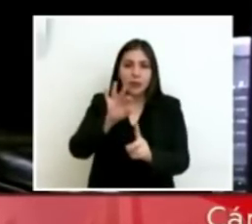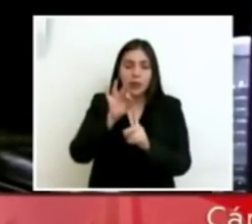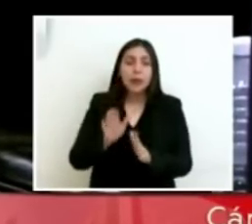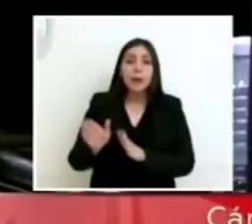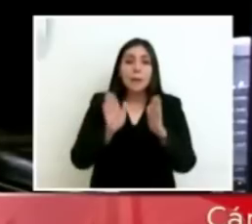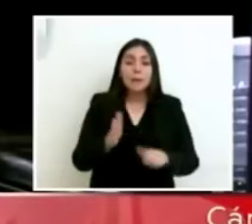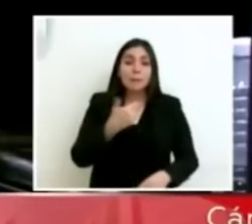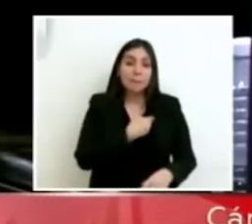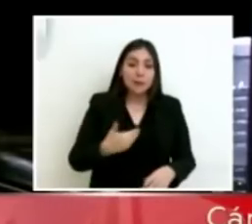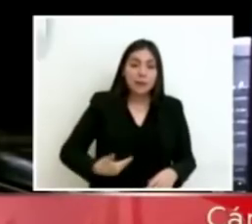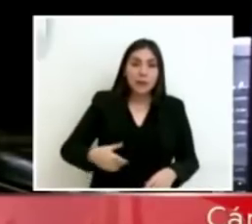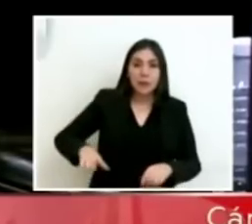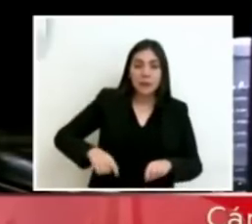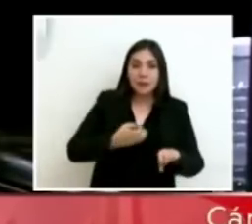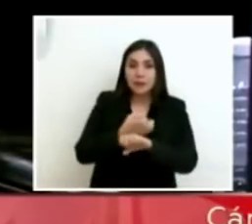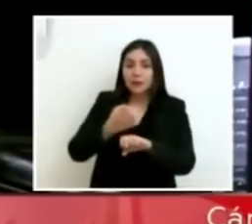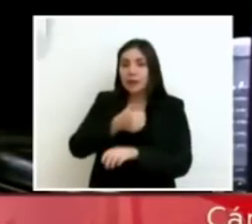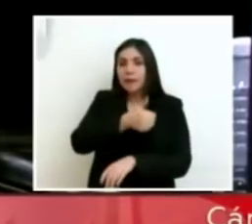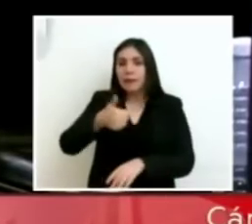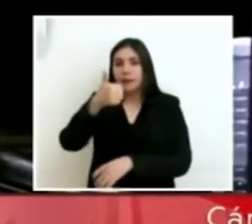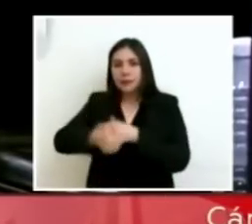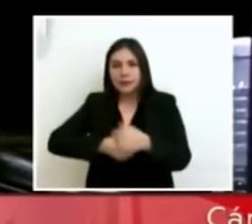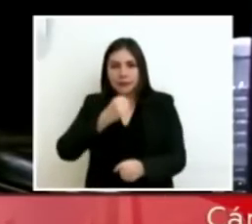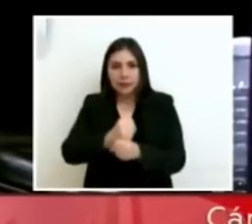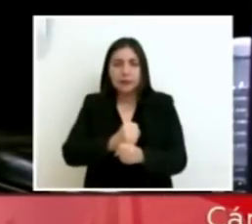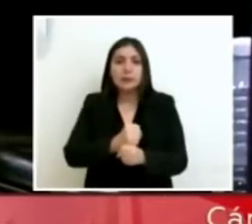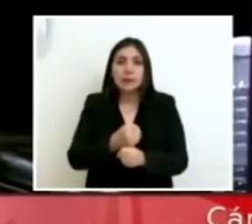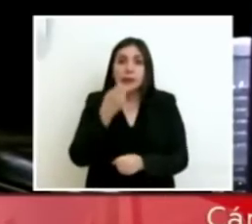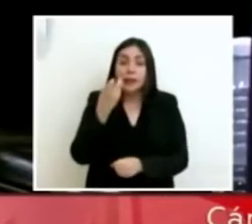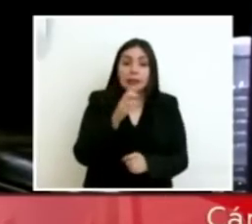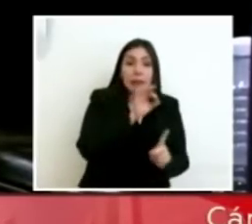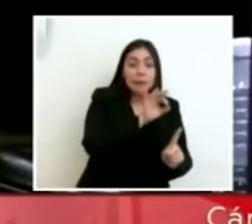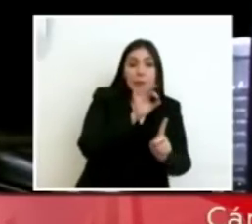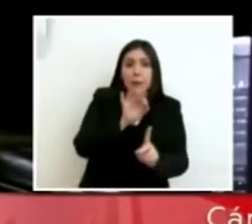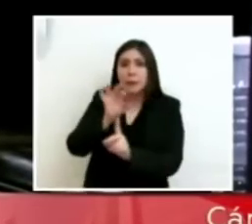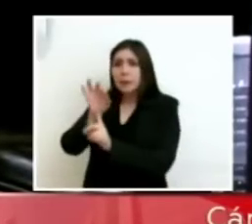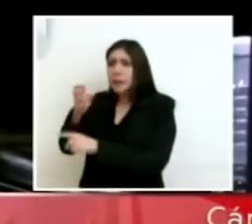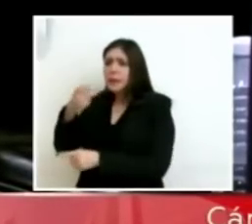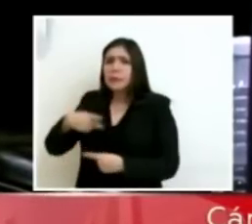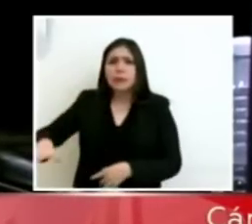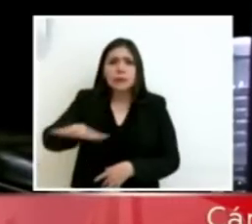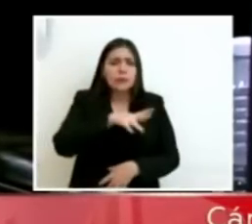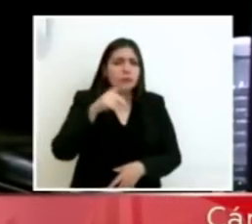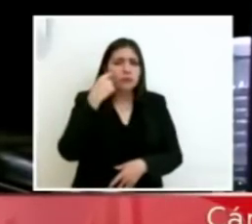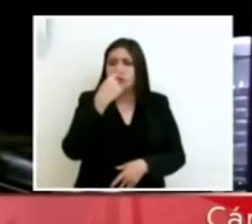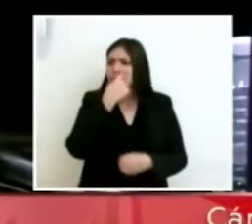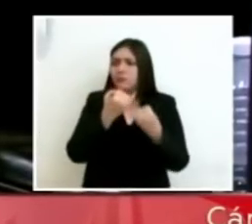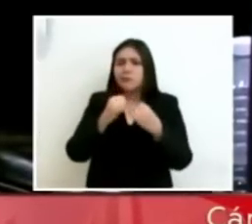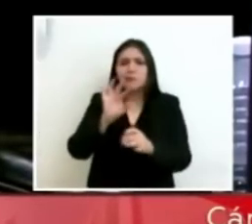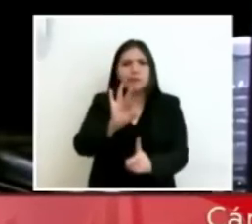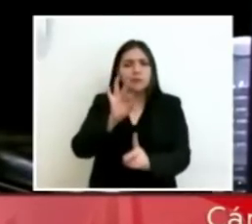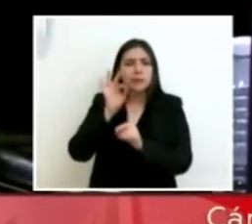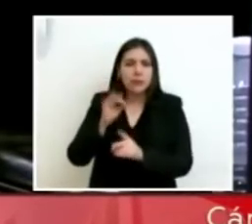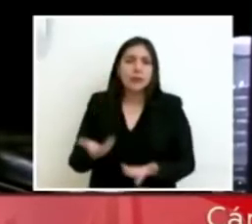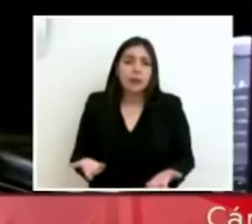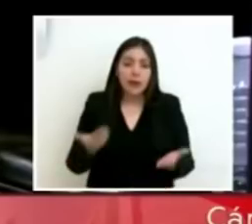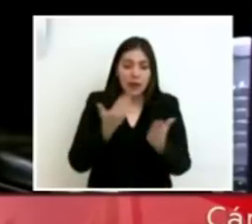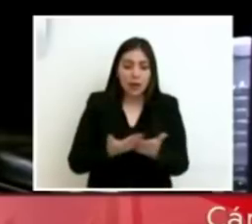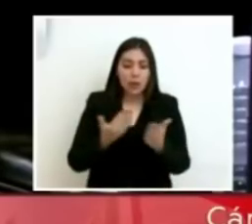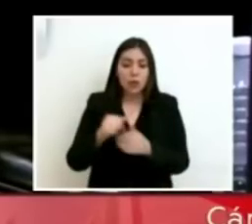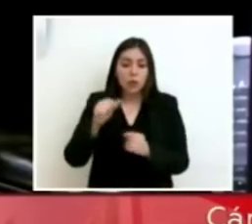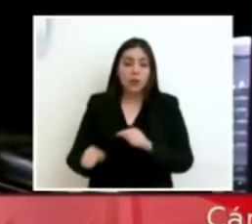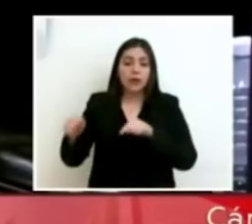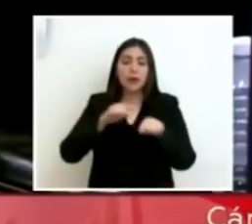este ejercicio de elección de los poderes le llamamos soberanía popular. Y es aquí donde la reforma que estamos discutiendo el día de hoy